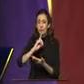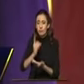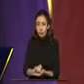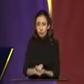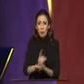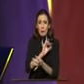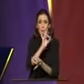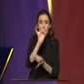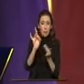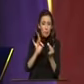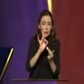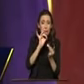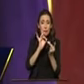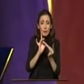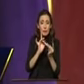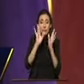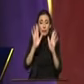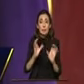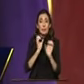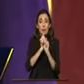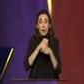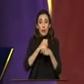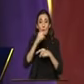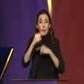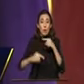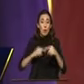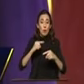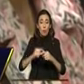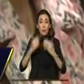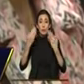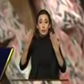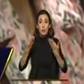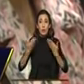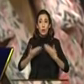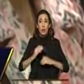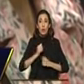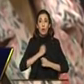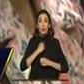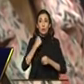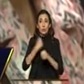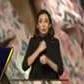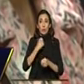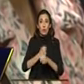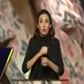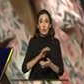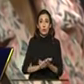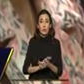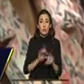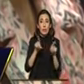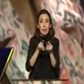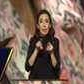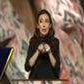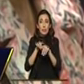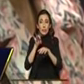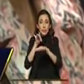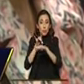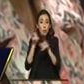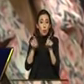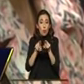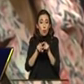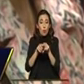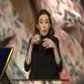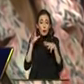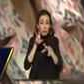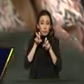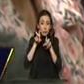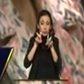Exigentes con lo que debemos hacer, principalmente cuando nos toca gobernar. Rocío es una hormiguita trabajando por la paz y